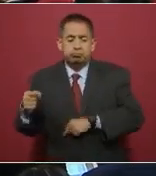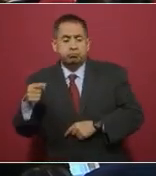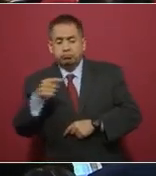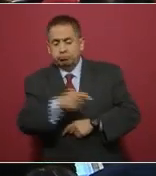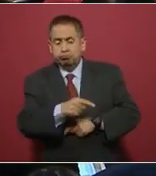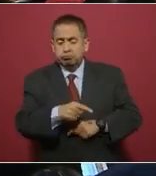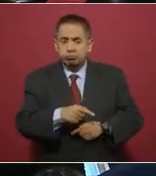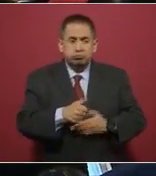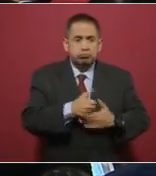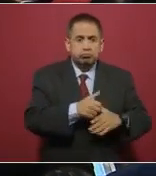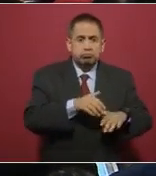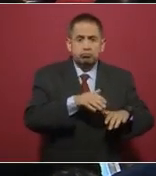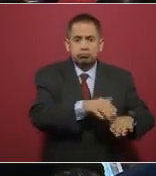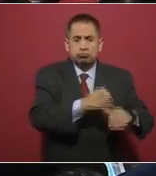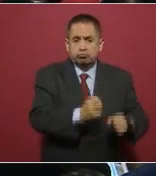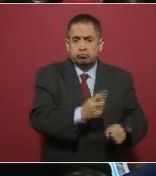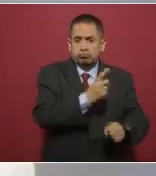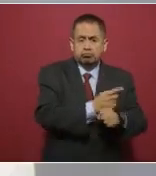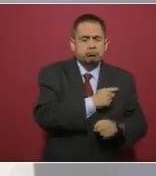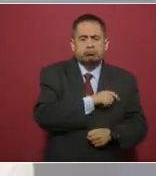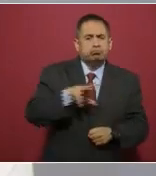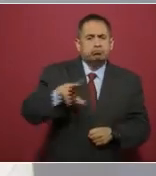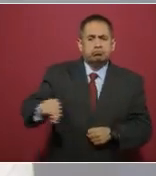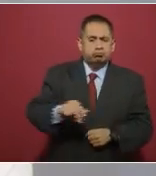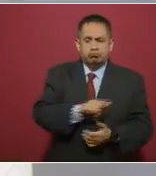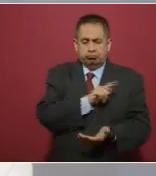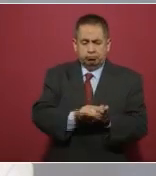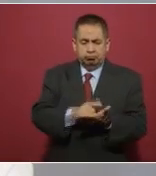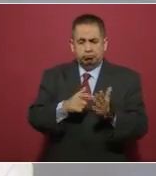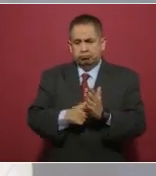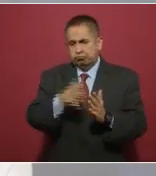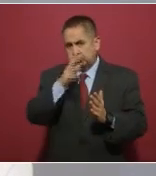lo relacionado con la seguridad pública.